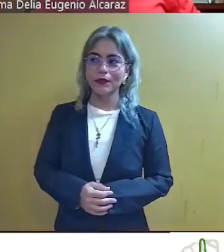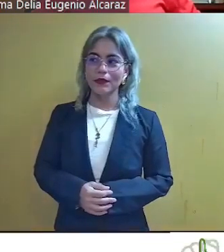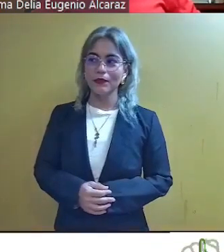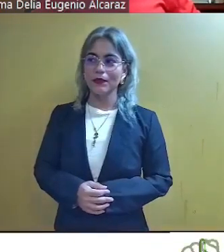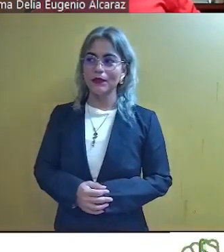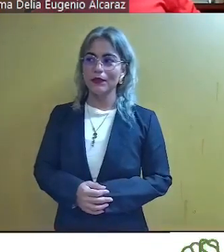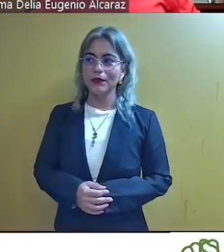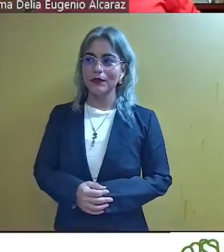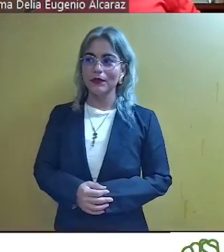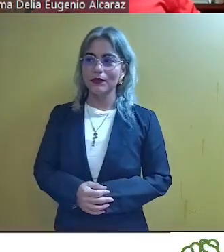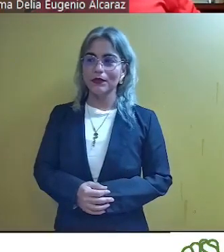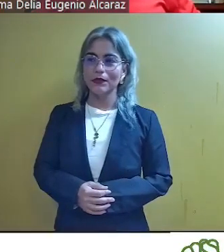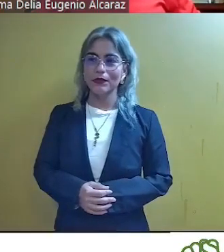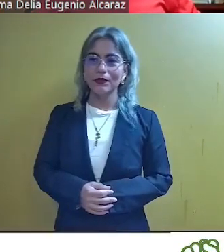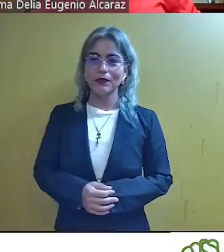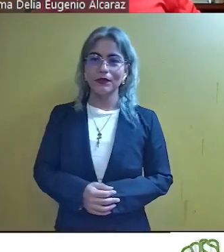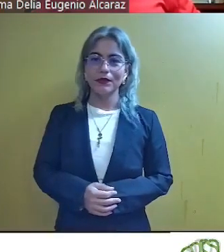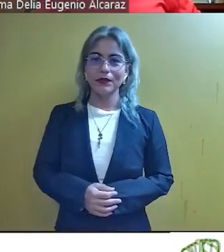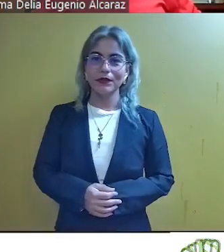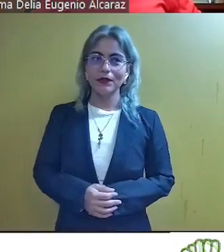del TER